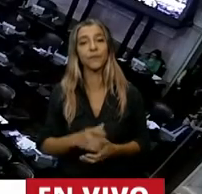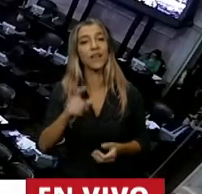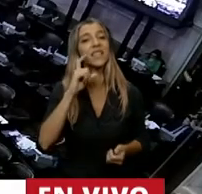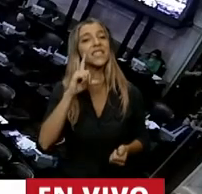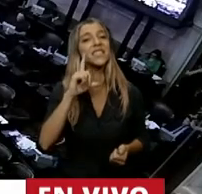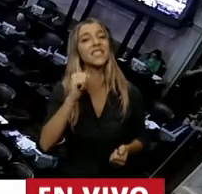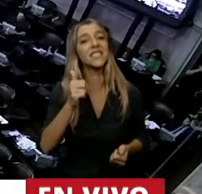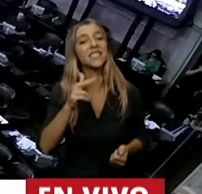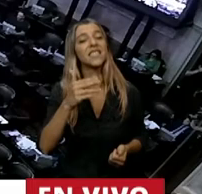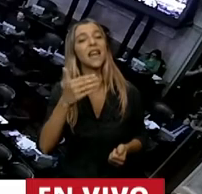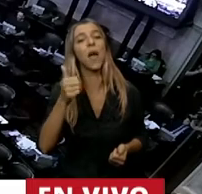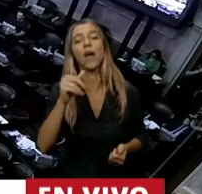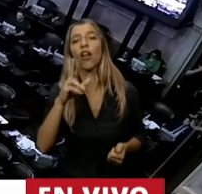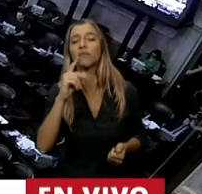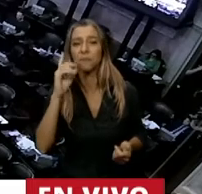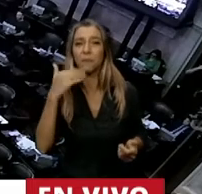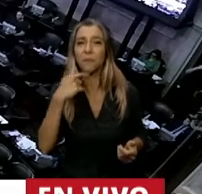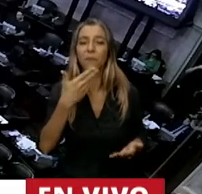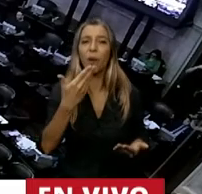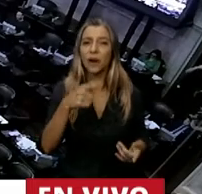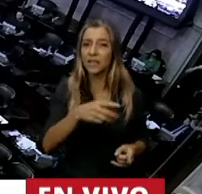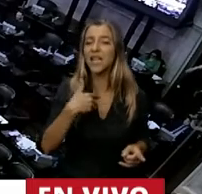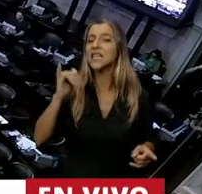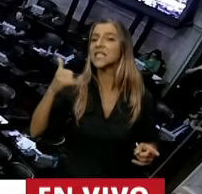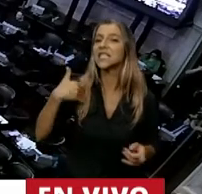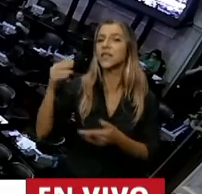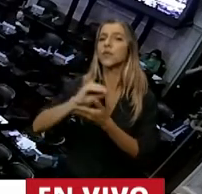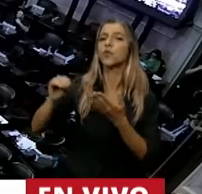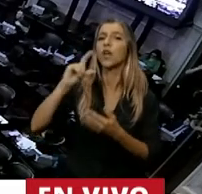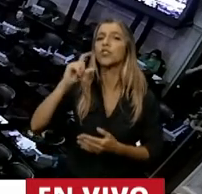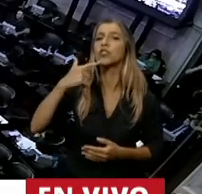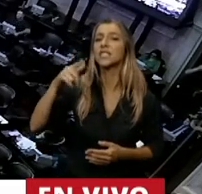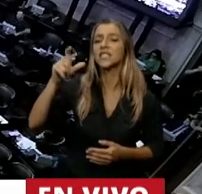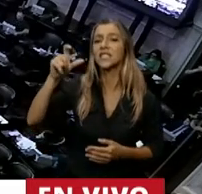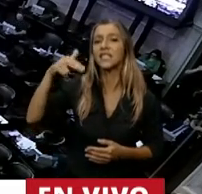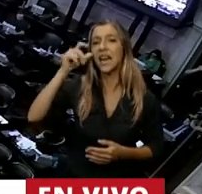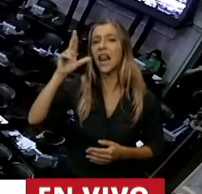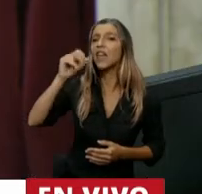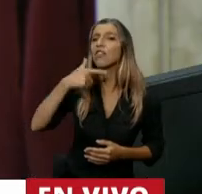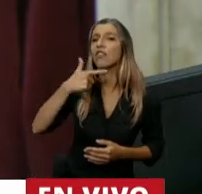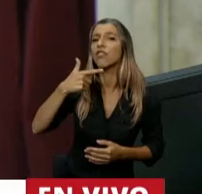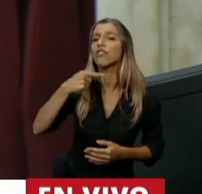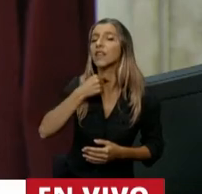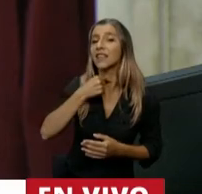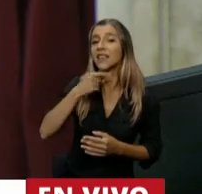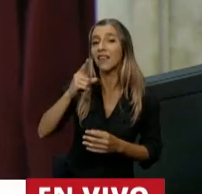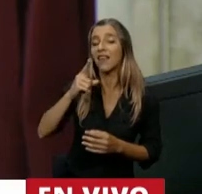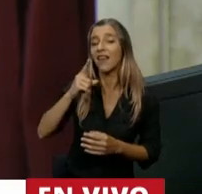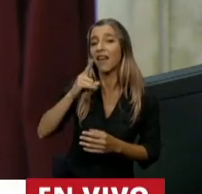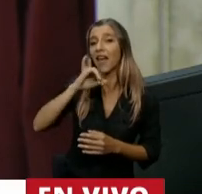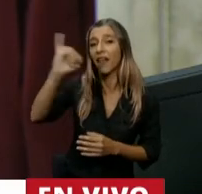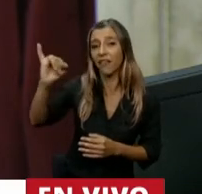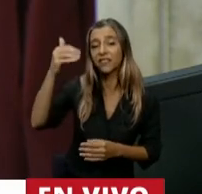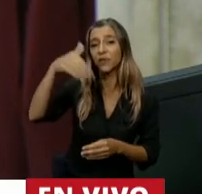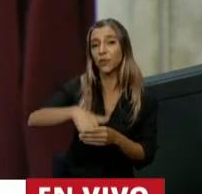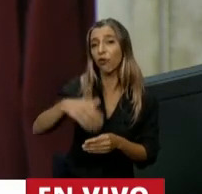La diputada Cecilia Moró tiene la palabra. Presidente, el diputado Cisneros me dice que quiere aclarar el sentido de su voto, que le tomó mal